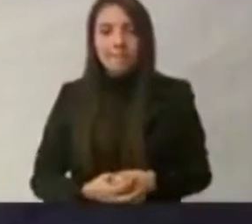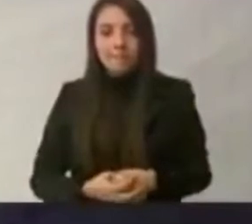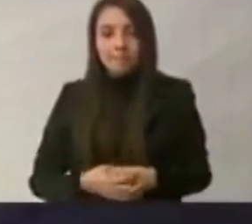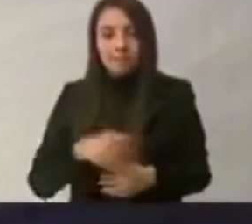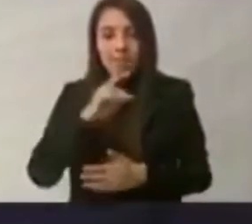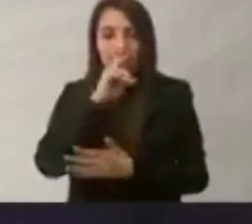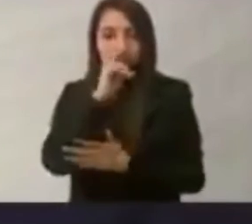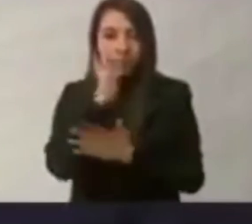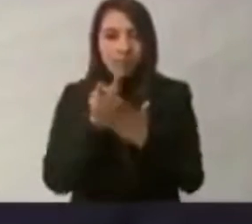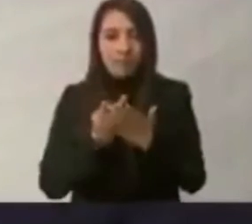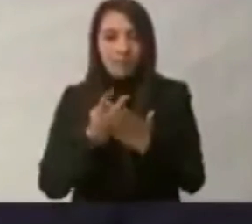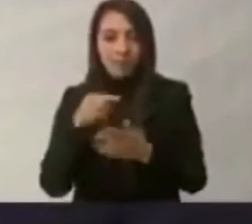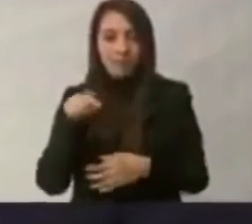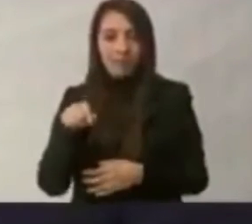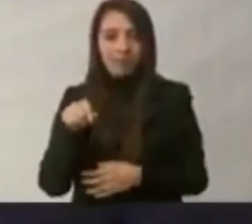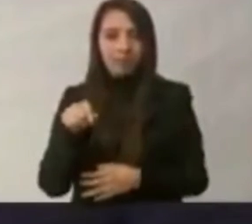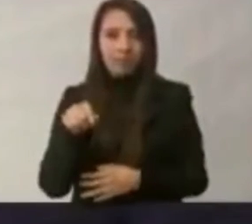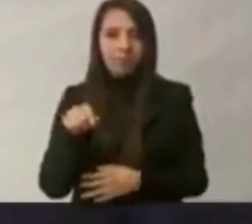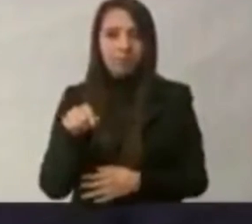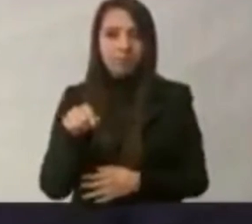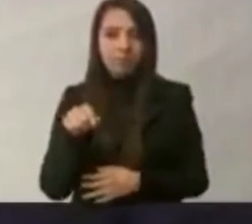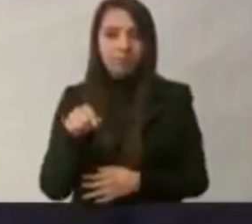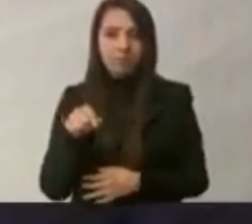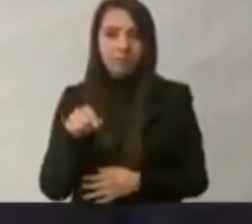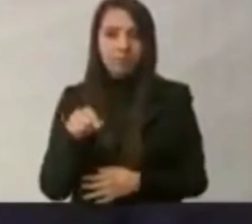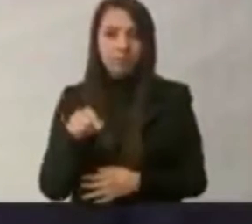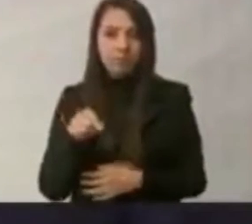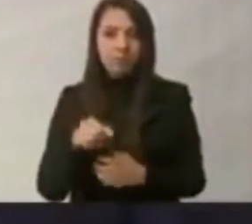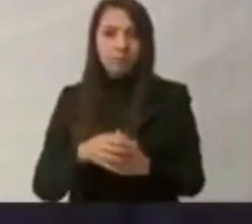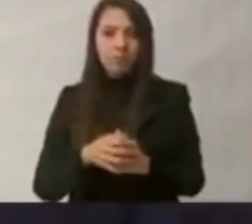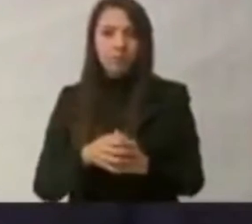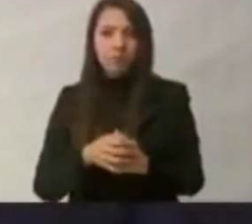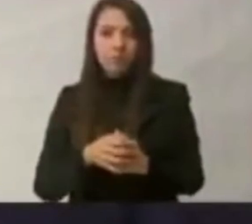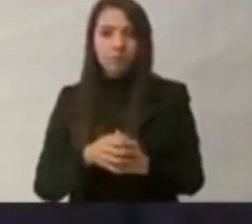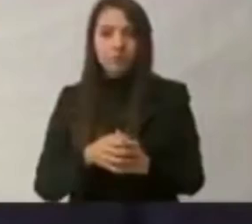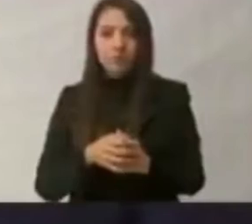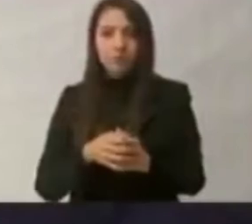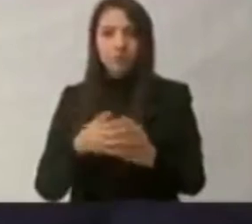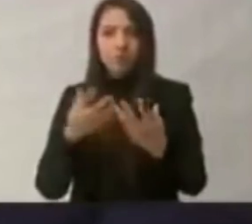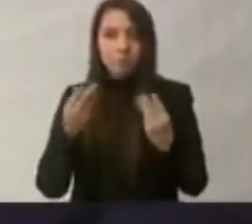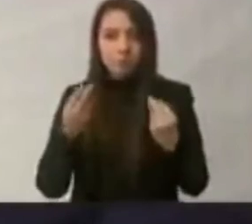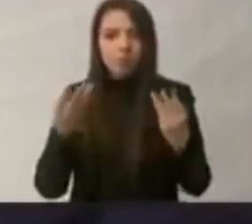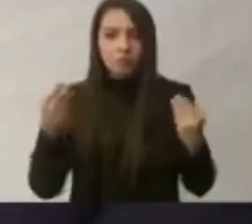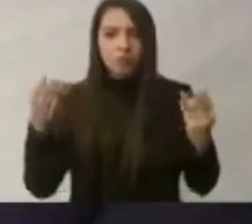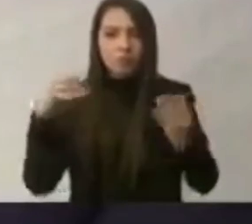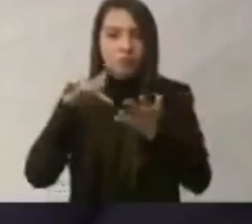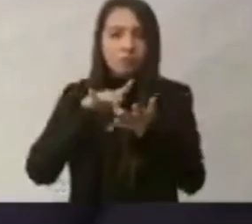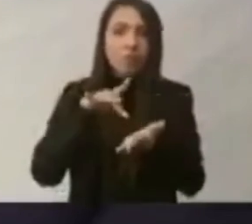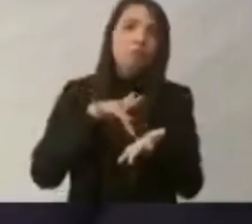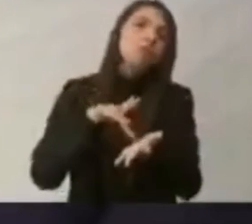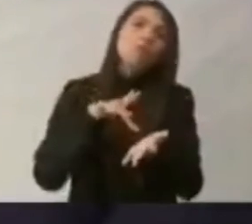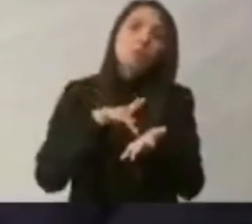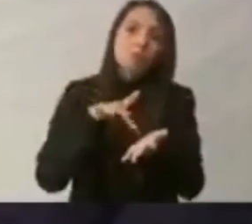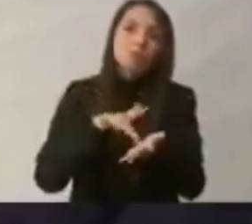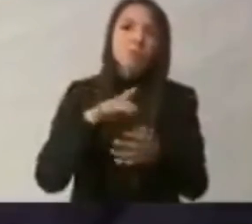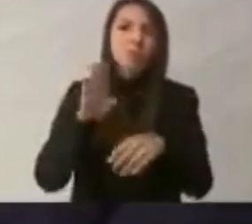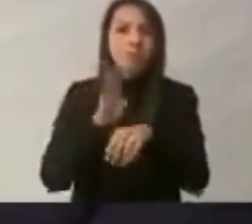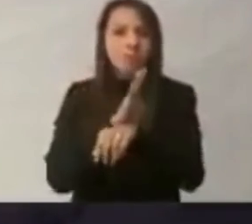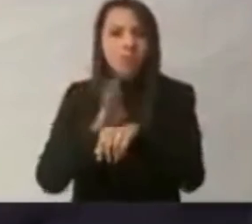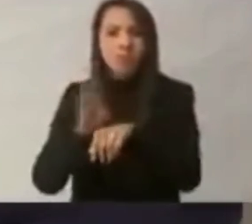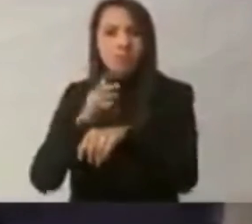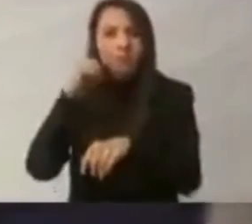que ha resultado de mucho apoyo, de beneficio para la